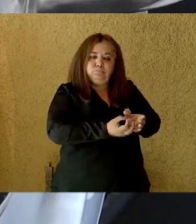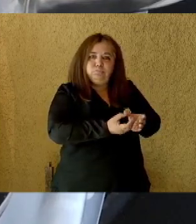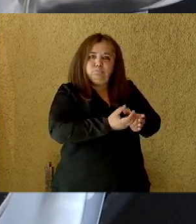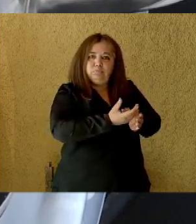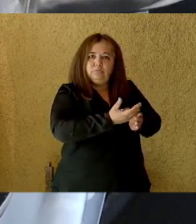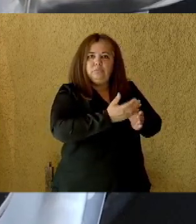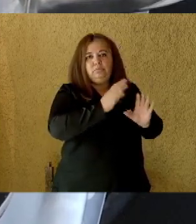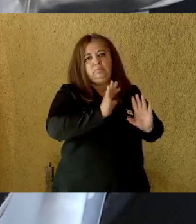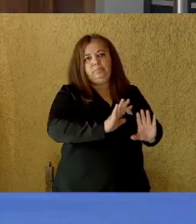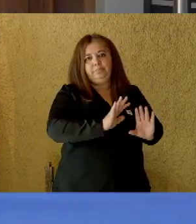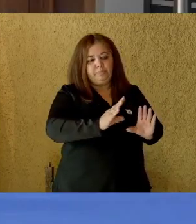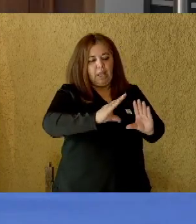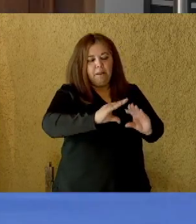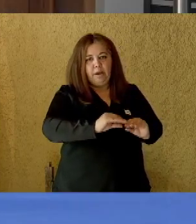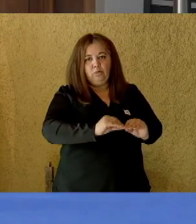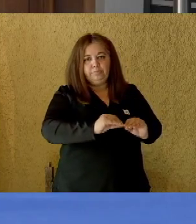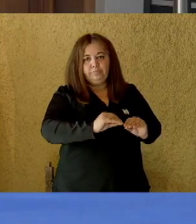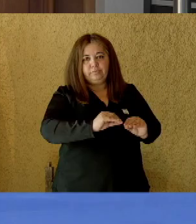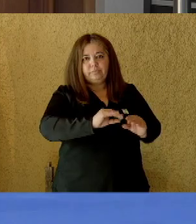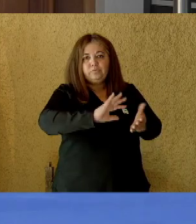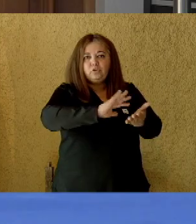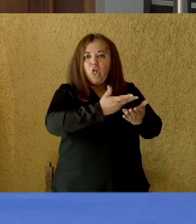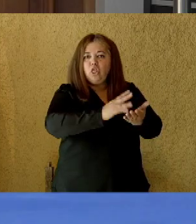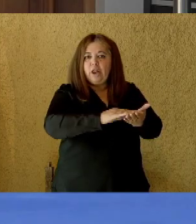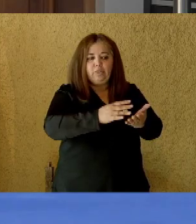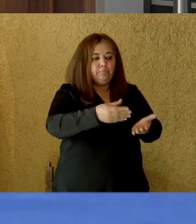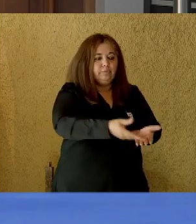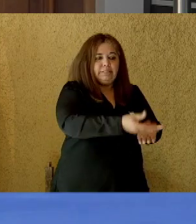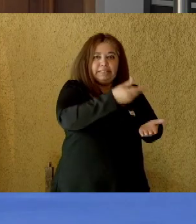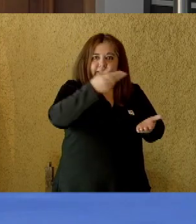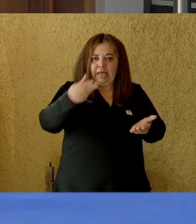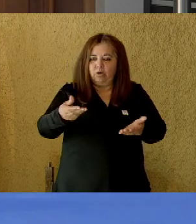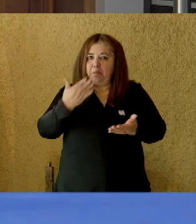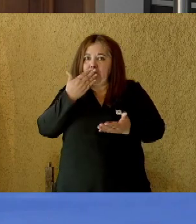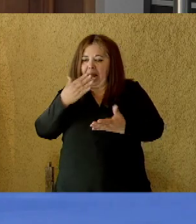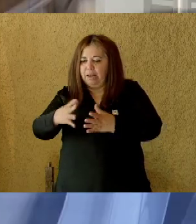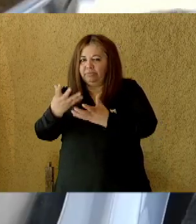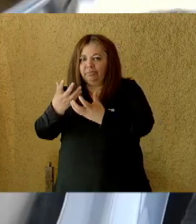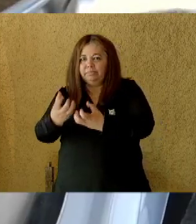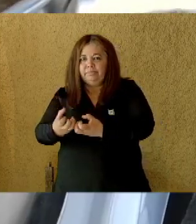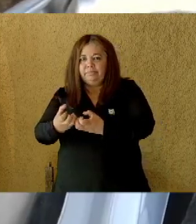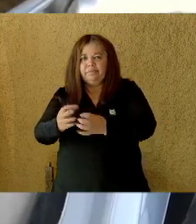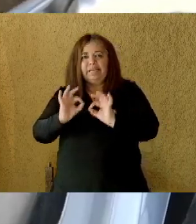vaya friendo solo. Una vez que doraron, retiro sobre un papel absorbente y las tengo listas para consumir.